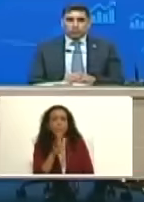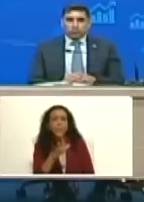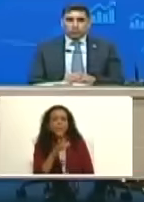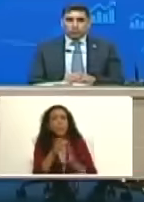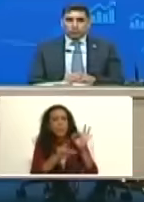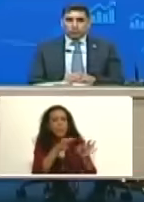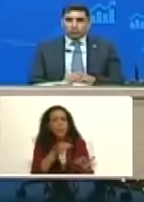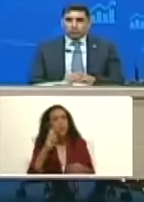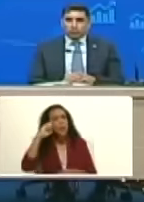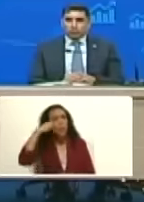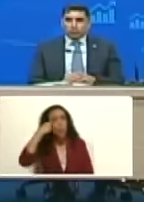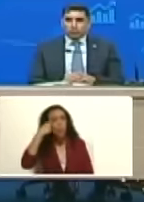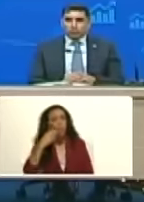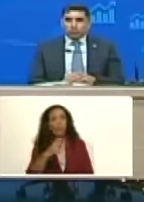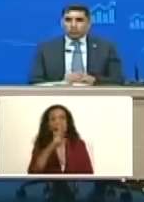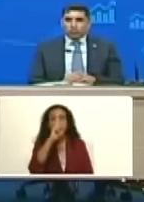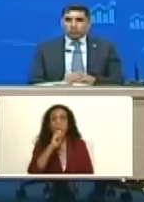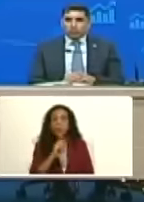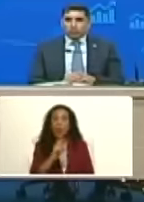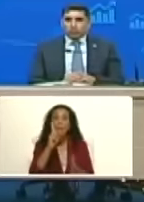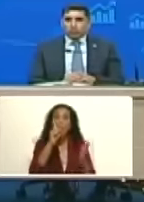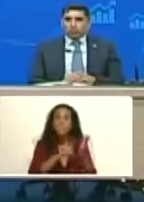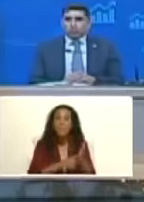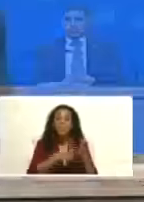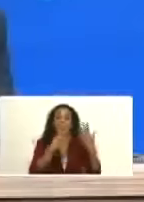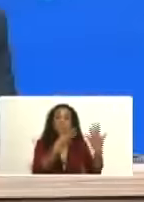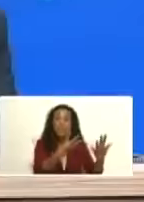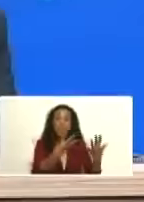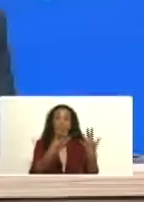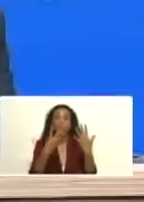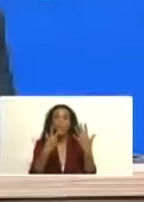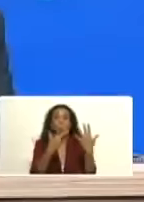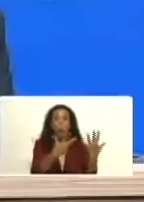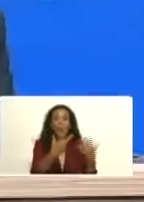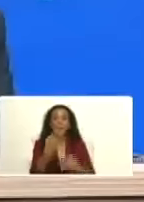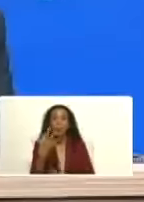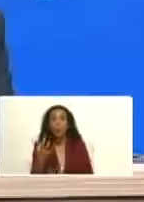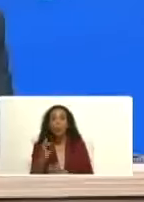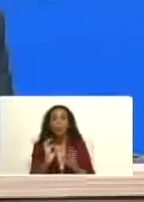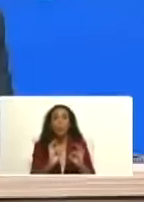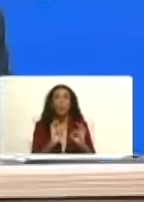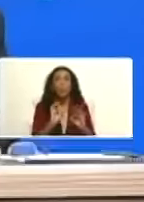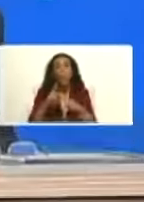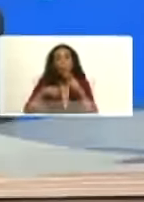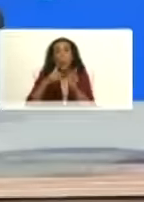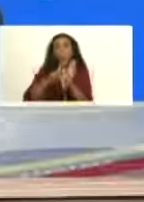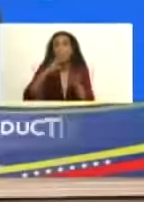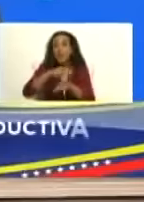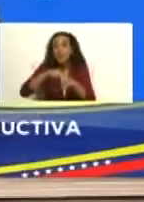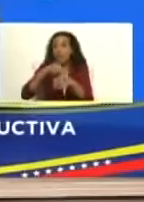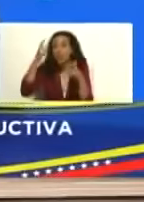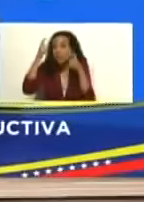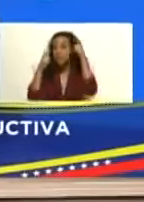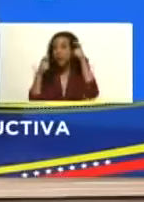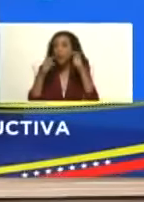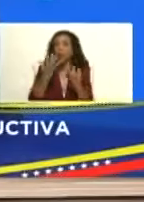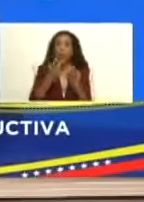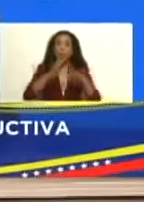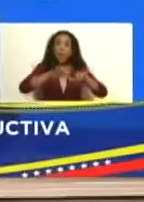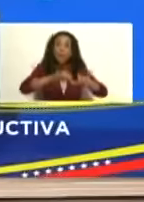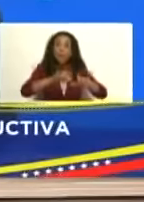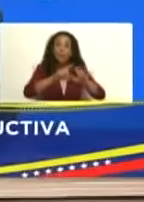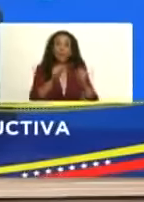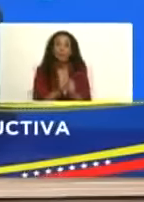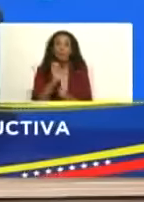Mira, desde el año 97, 98, 99, después como ministro del comandante Chávez, después como secretario general de